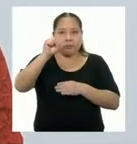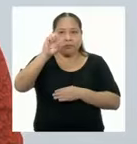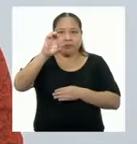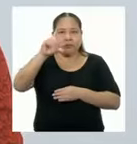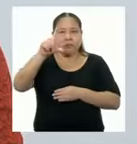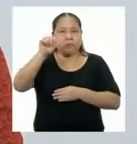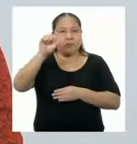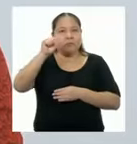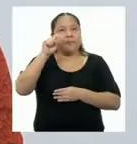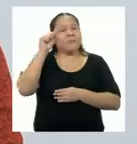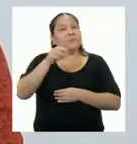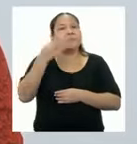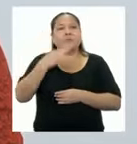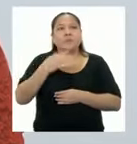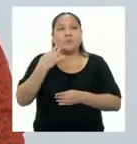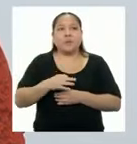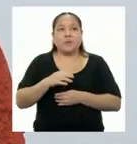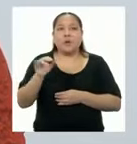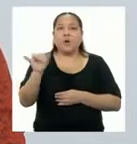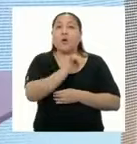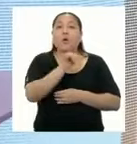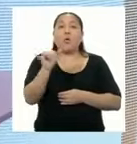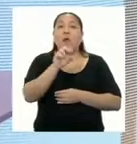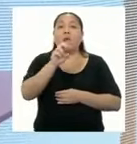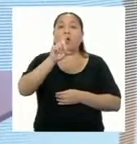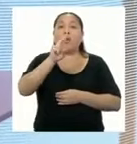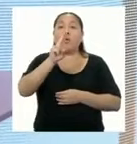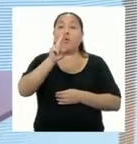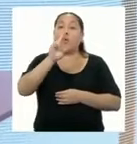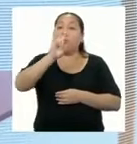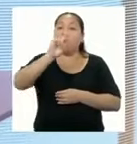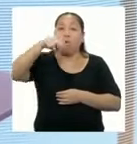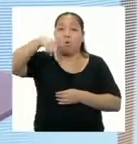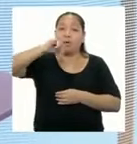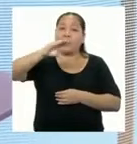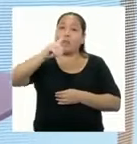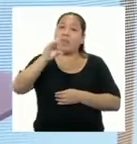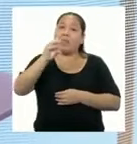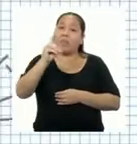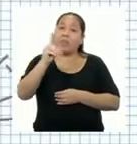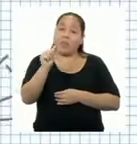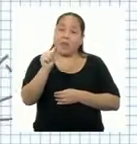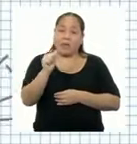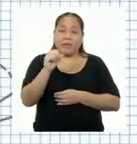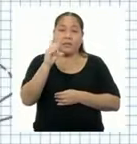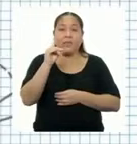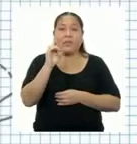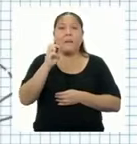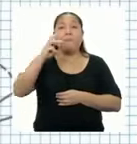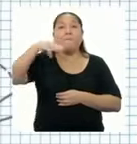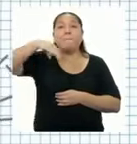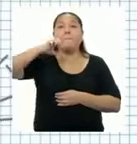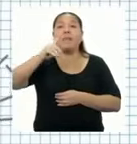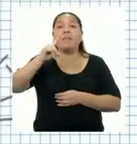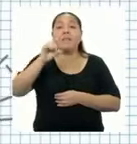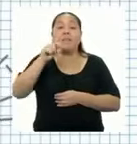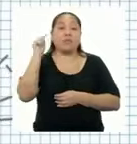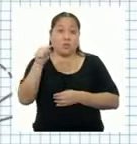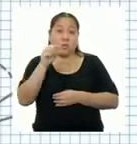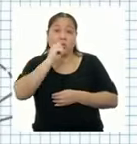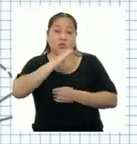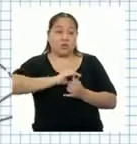siempre con una sola unidad de medida. ¿Unidad de medida? ¿Cómo era eso? Acabas de hablar de